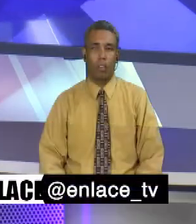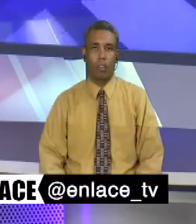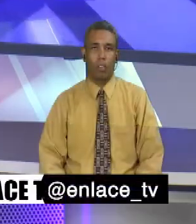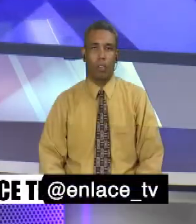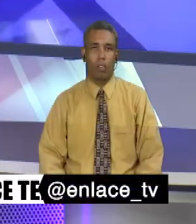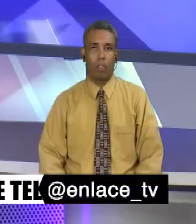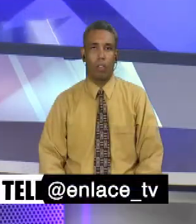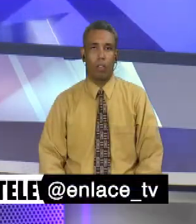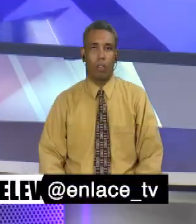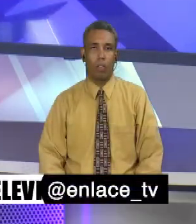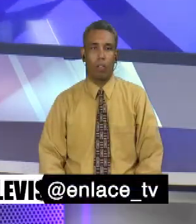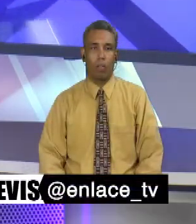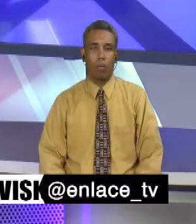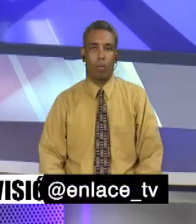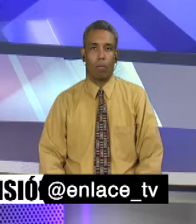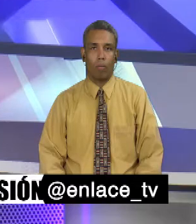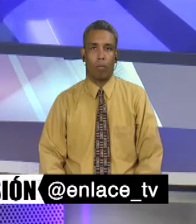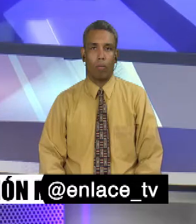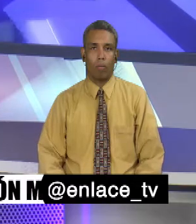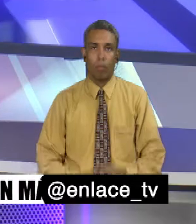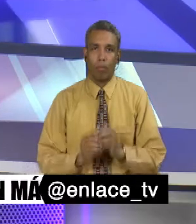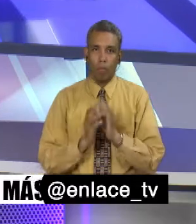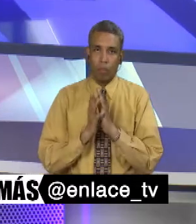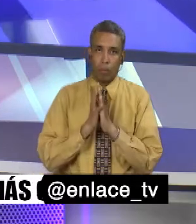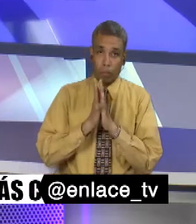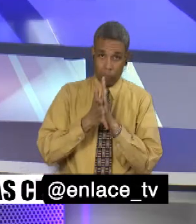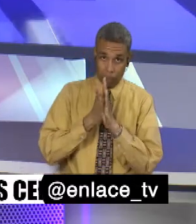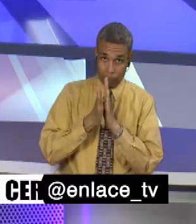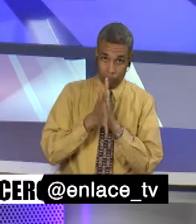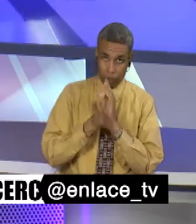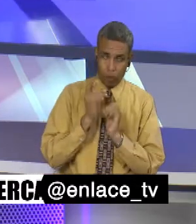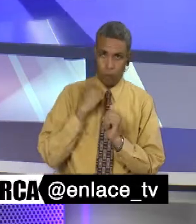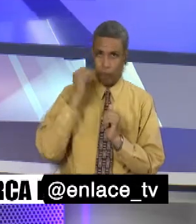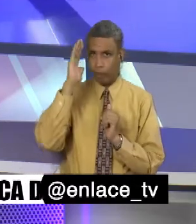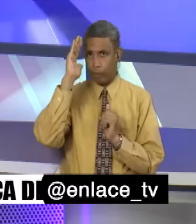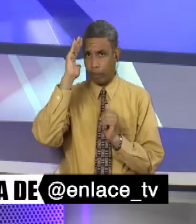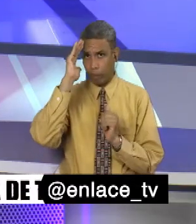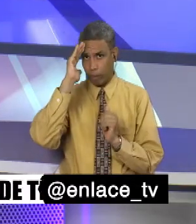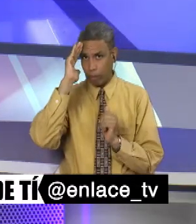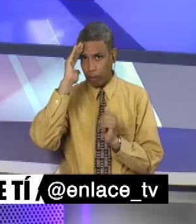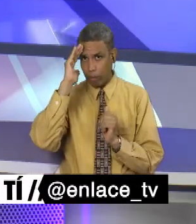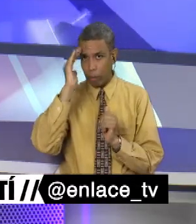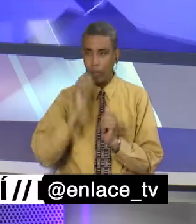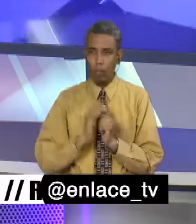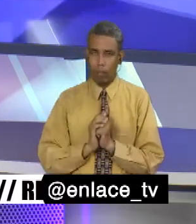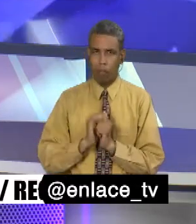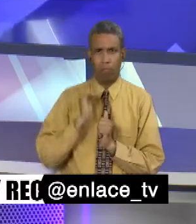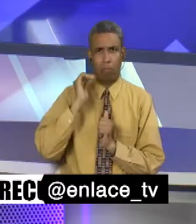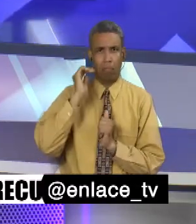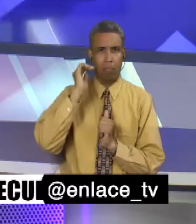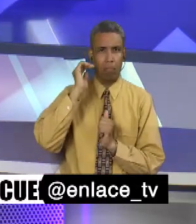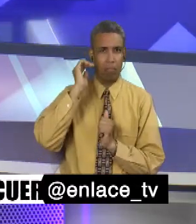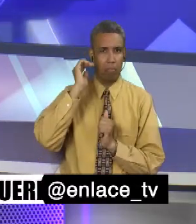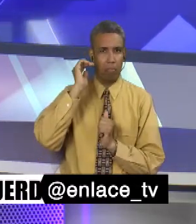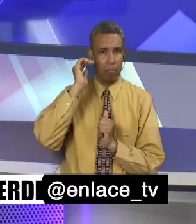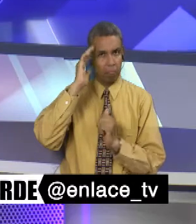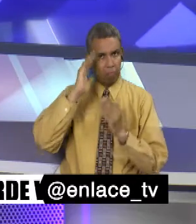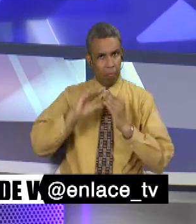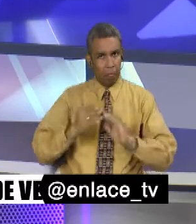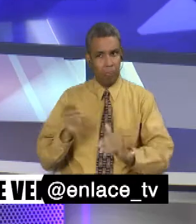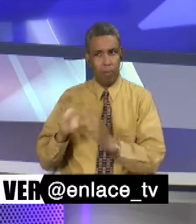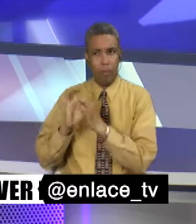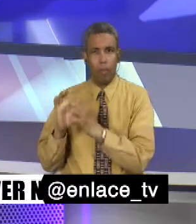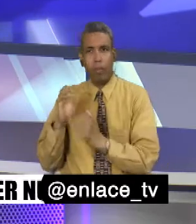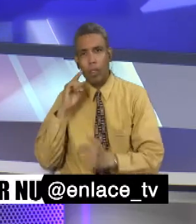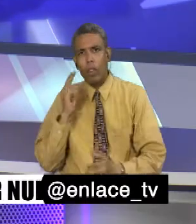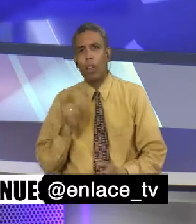Comenzamos con el desarrollo de la información. La Policía Nacional, en compañía con la Administración Municipal, adelantaron un operativo para desalojar a los